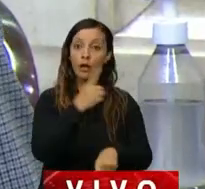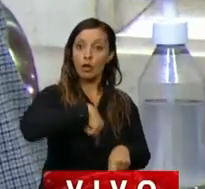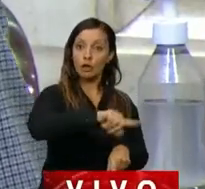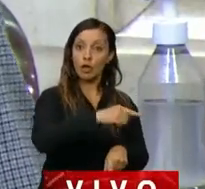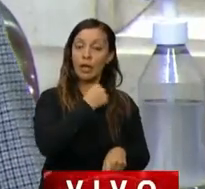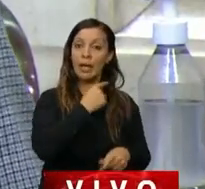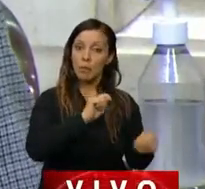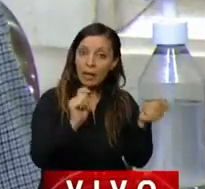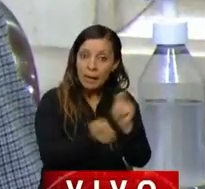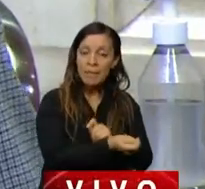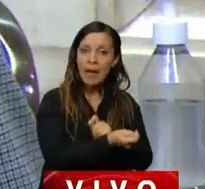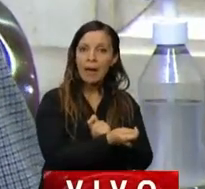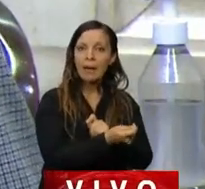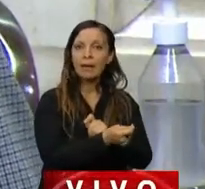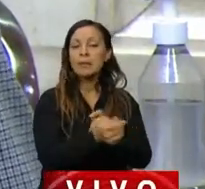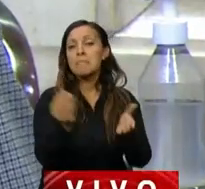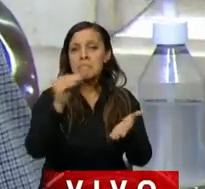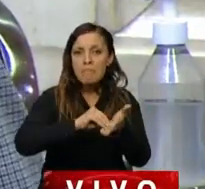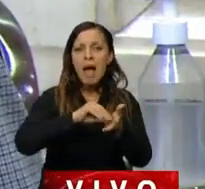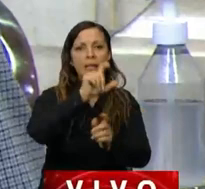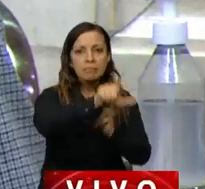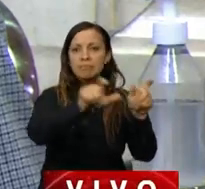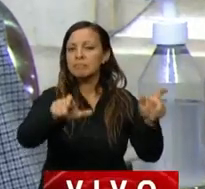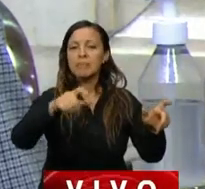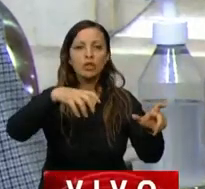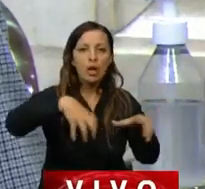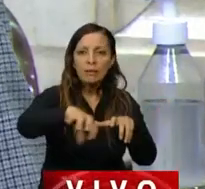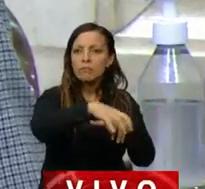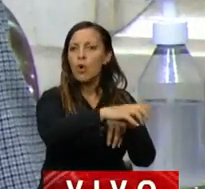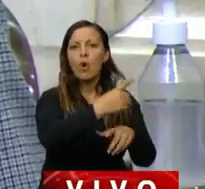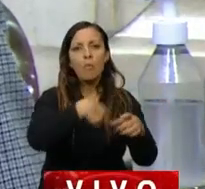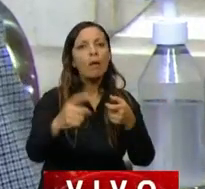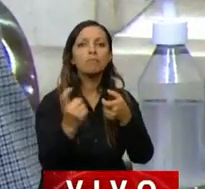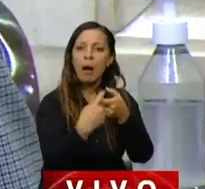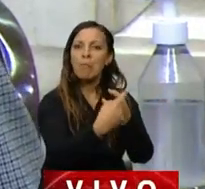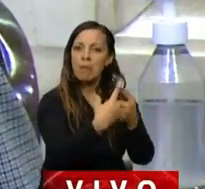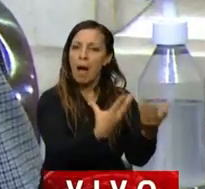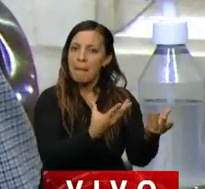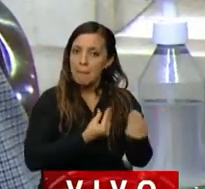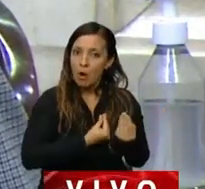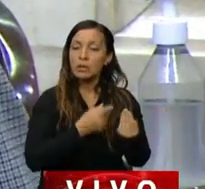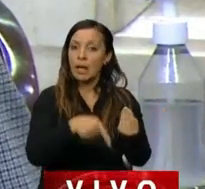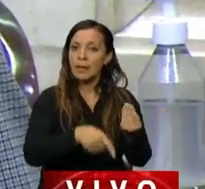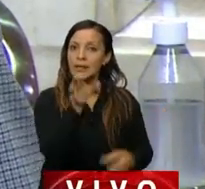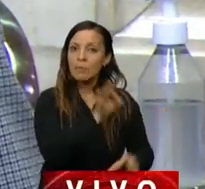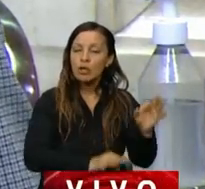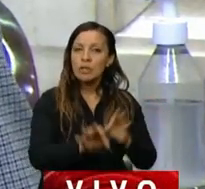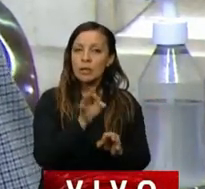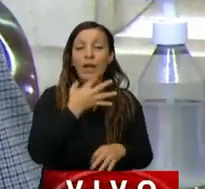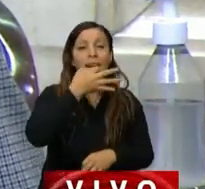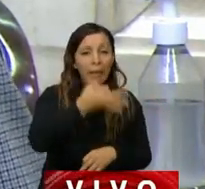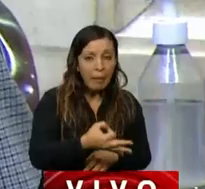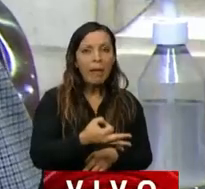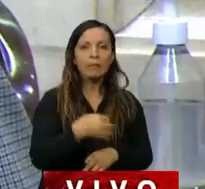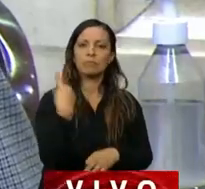cambio, y todos los sectores opositores que hemos celebrado este acuerdo, en